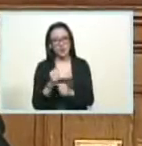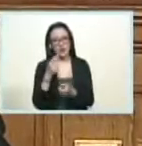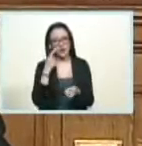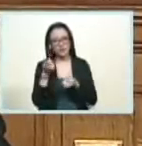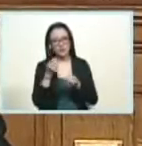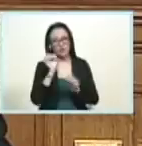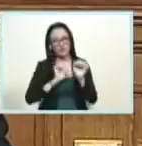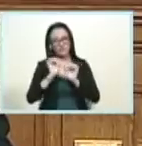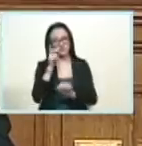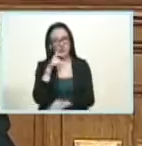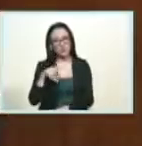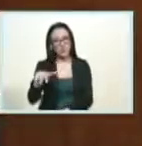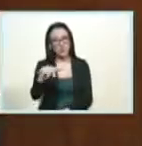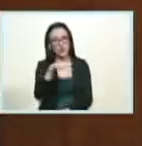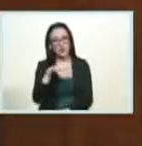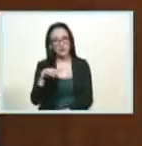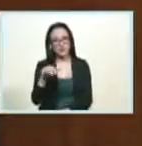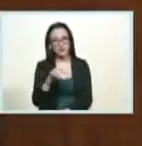contralor, defensor del pueblo,